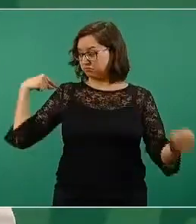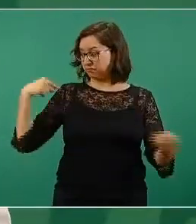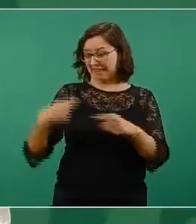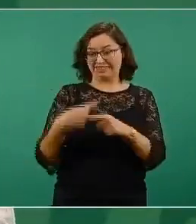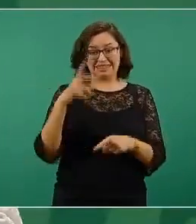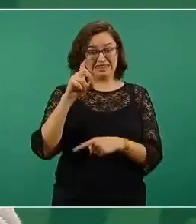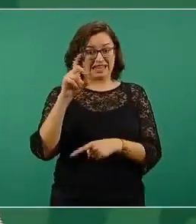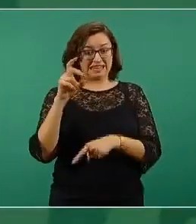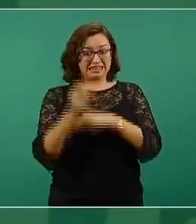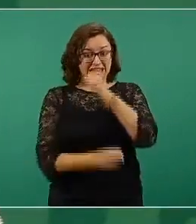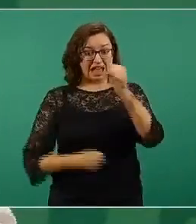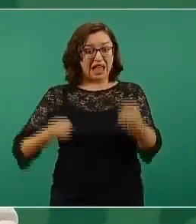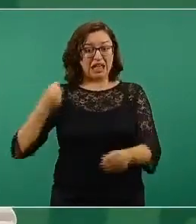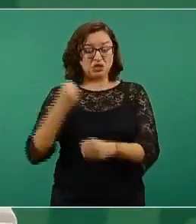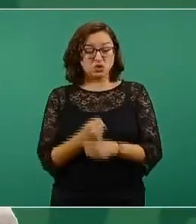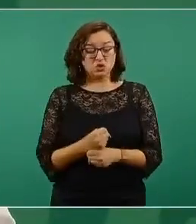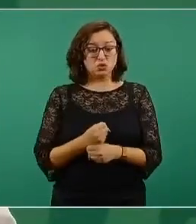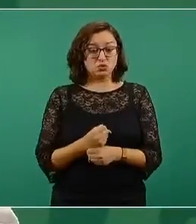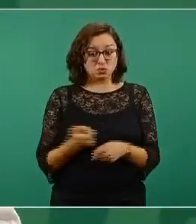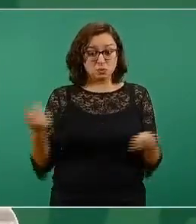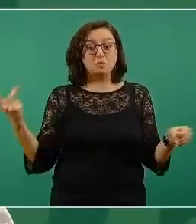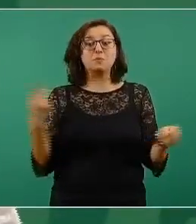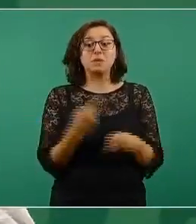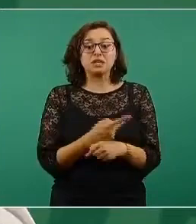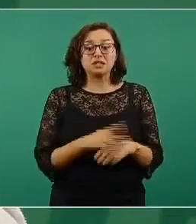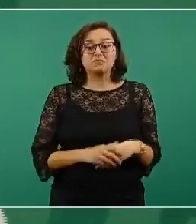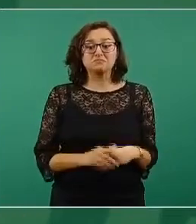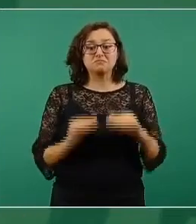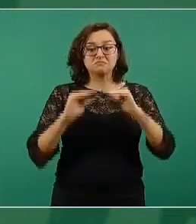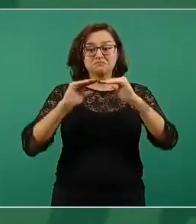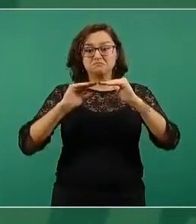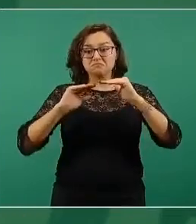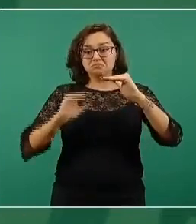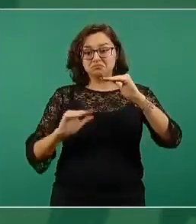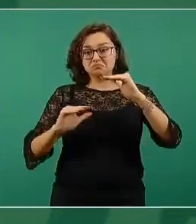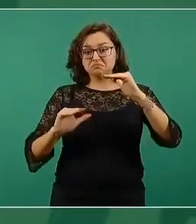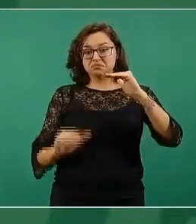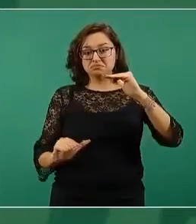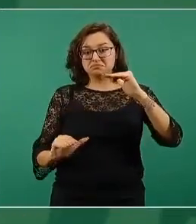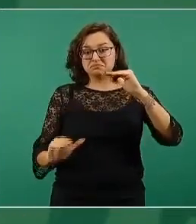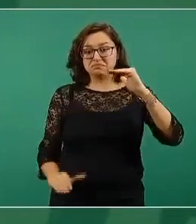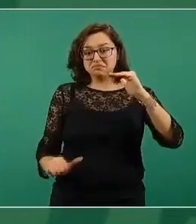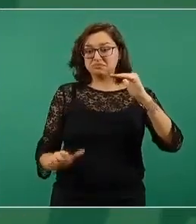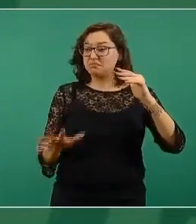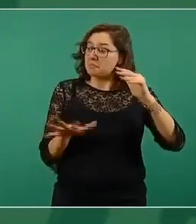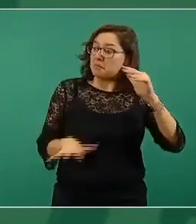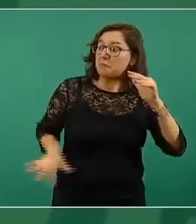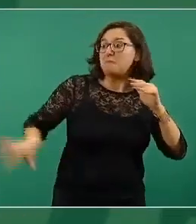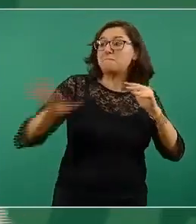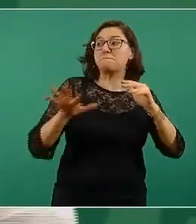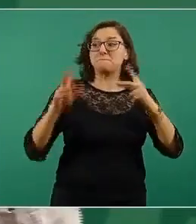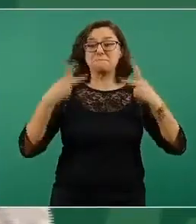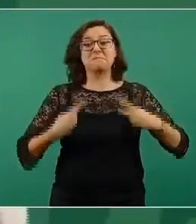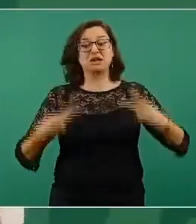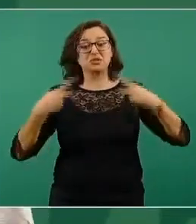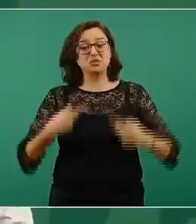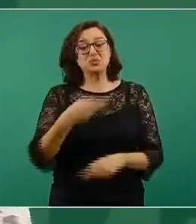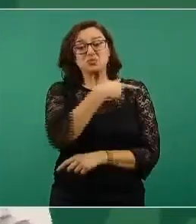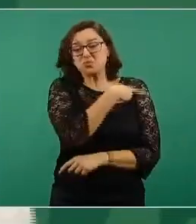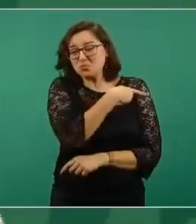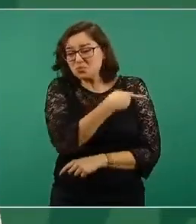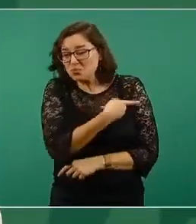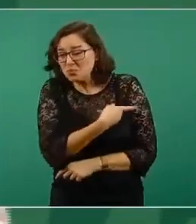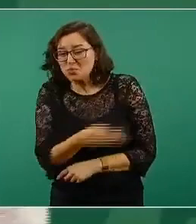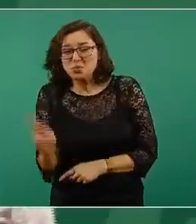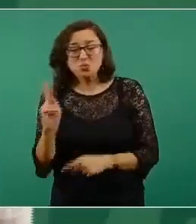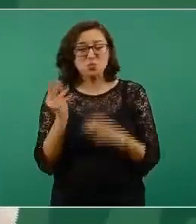ido recorriendo a ser uno de los países con mayor desigualdad social y económica. Para decirlo de